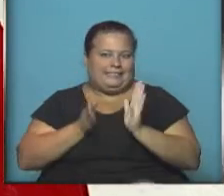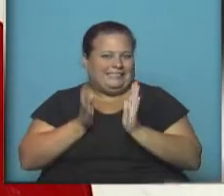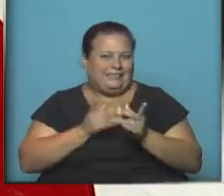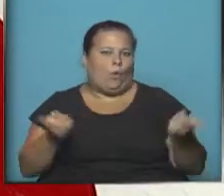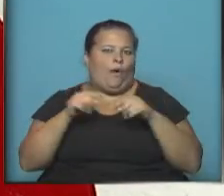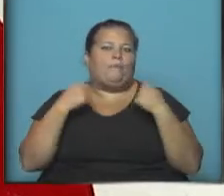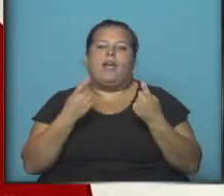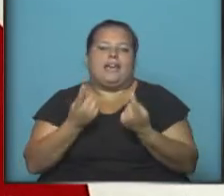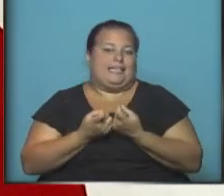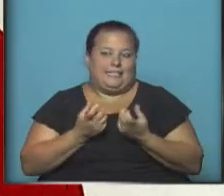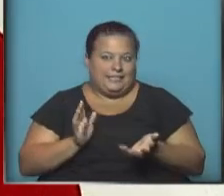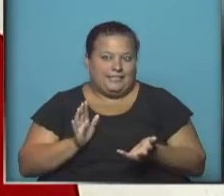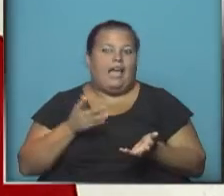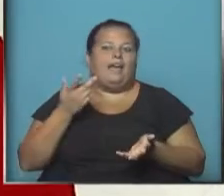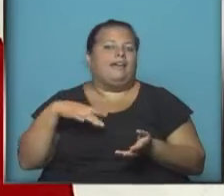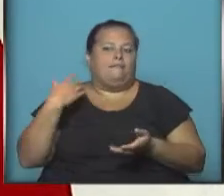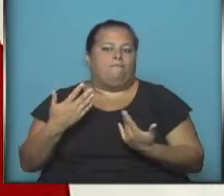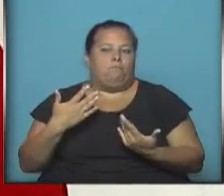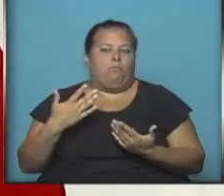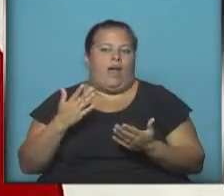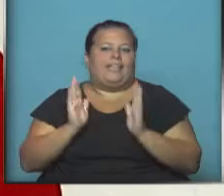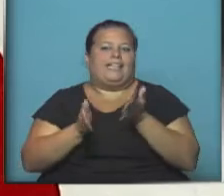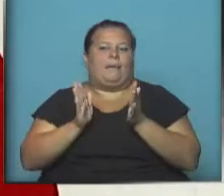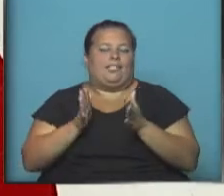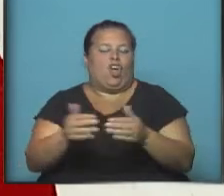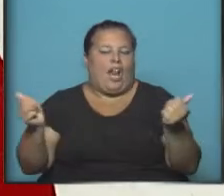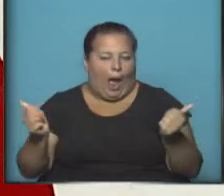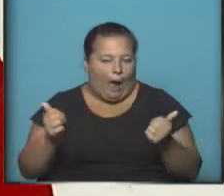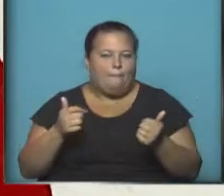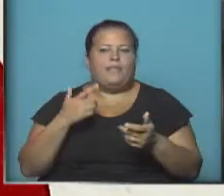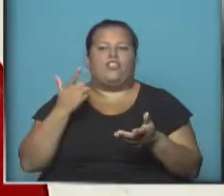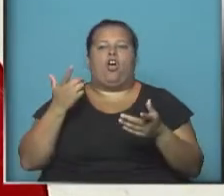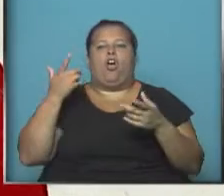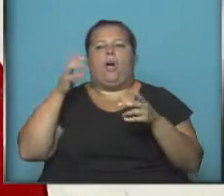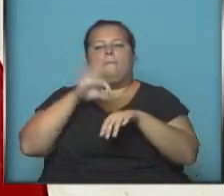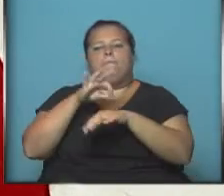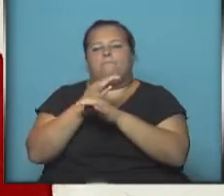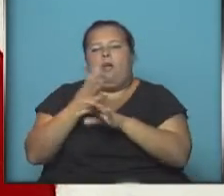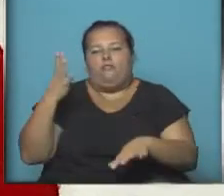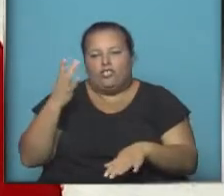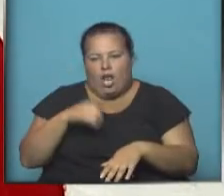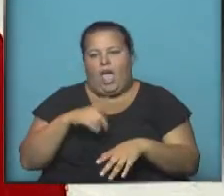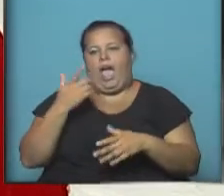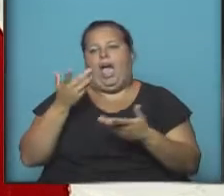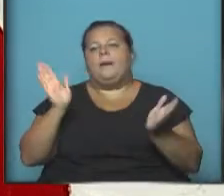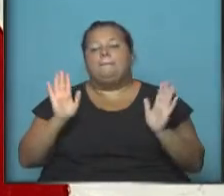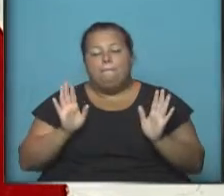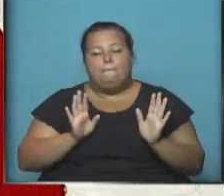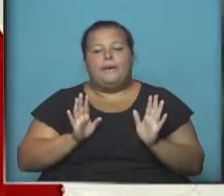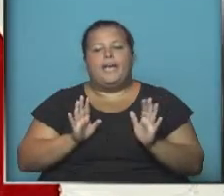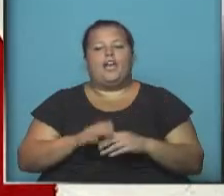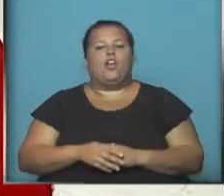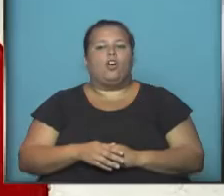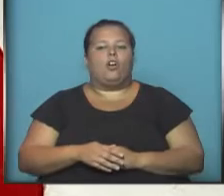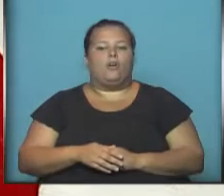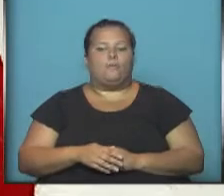deporte por una necesidad y bueno, y tienen la posibilidad de hacer una rehabilitación acelerada con fisiatras mañana y tarde, pero